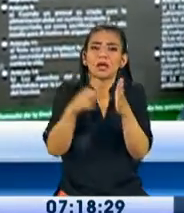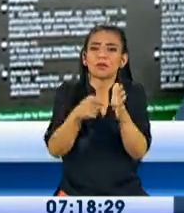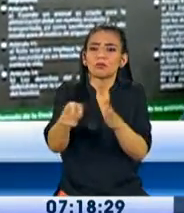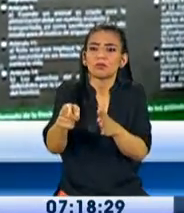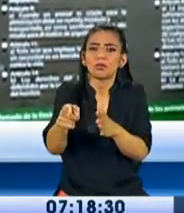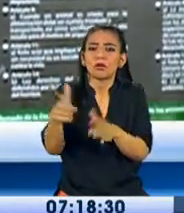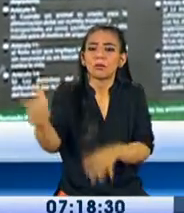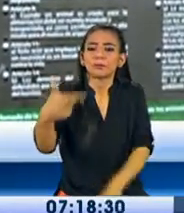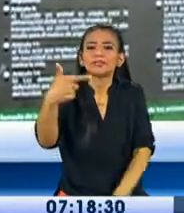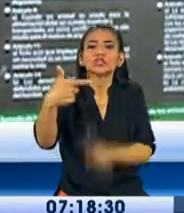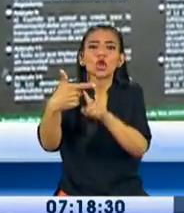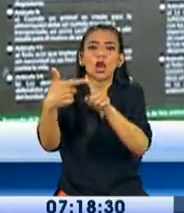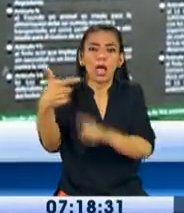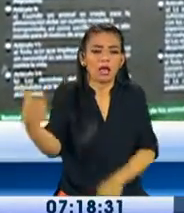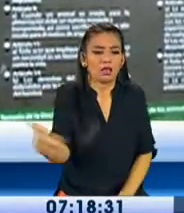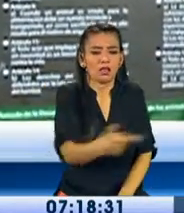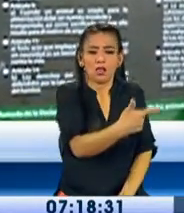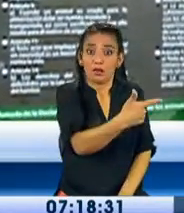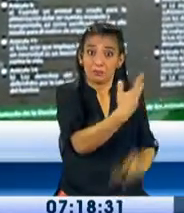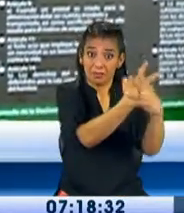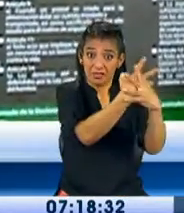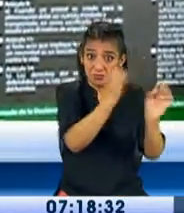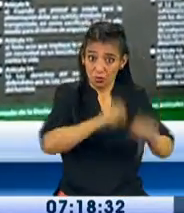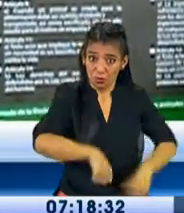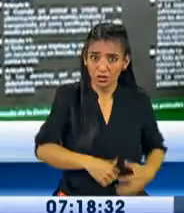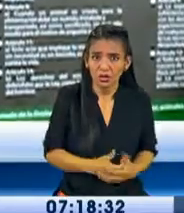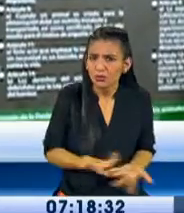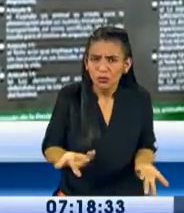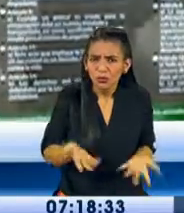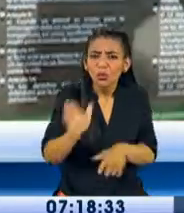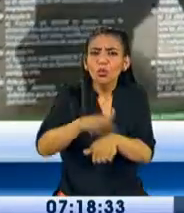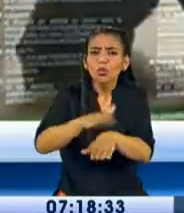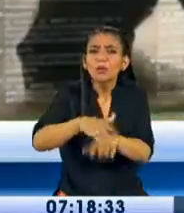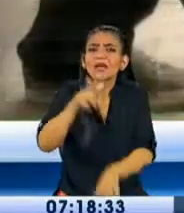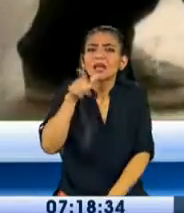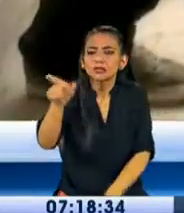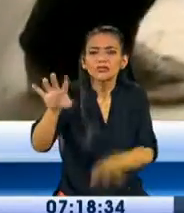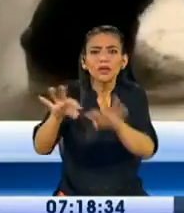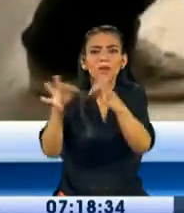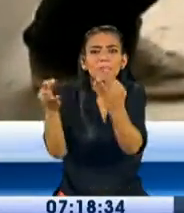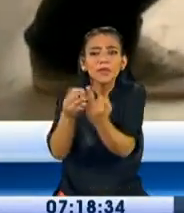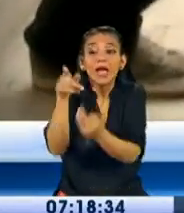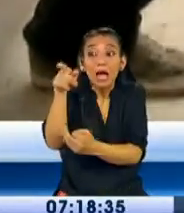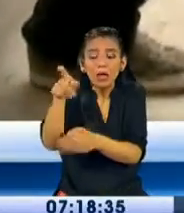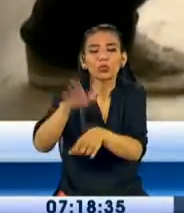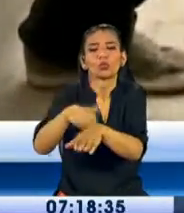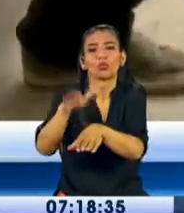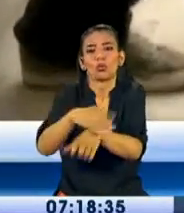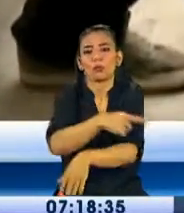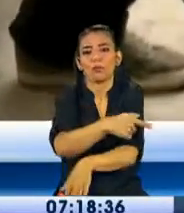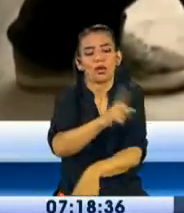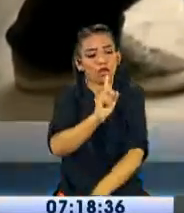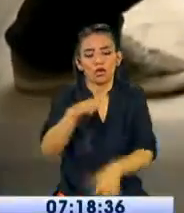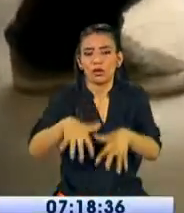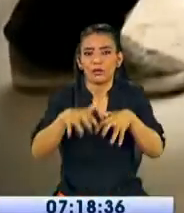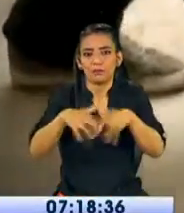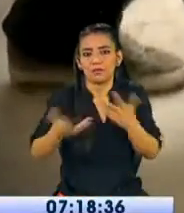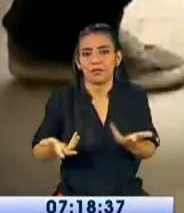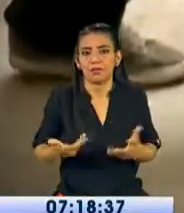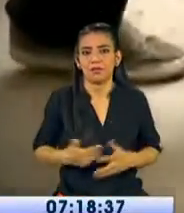una pistola, por ejemplo. O sea, en realidad los verdaderos responsables eran la familia de Atena.